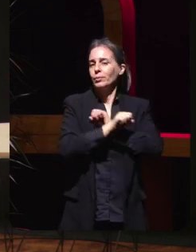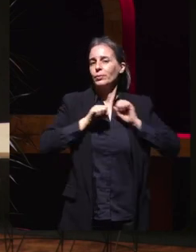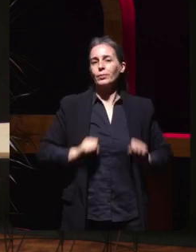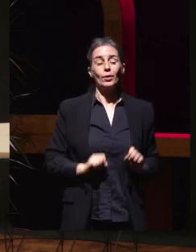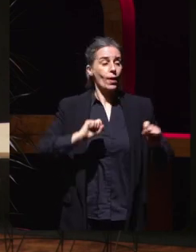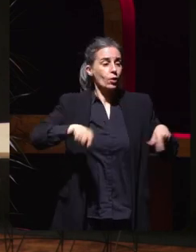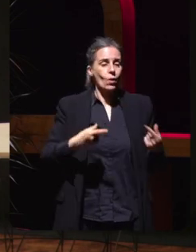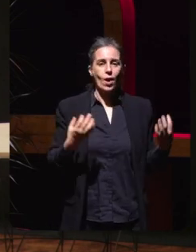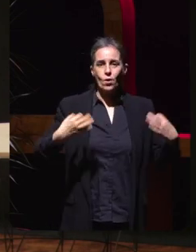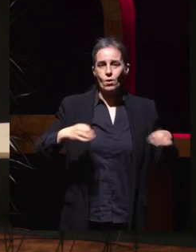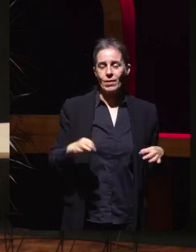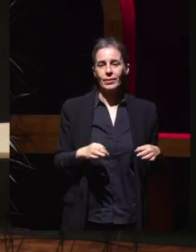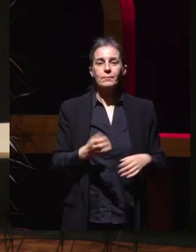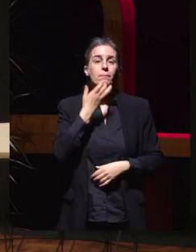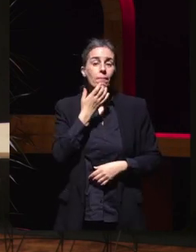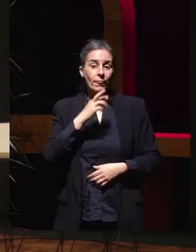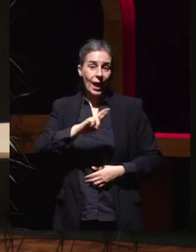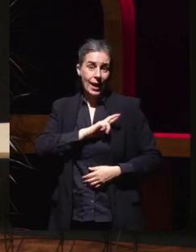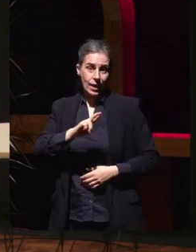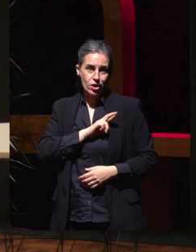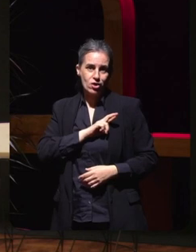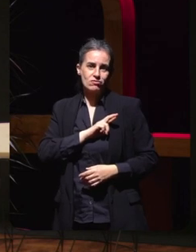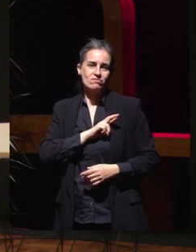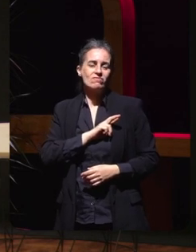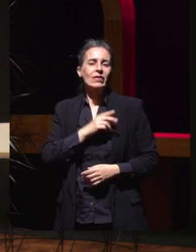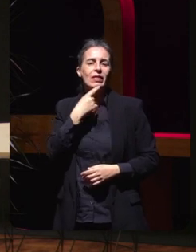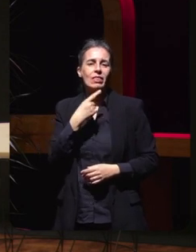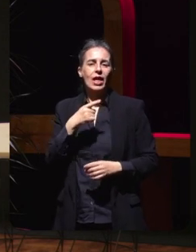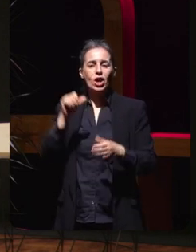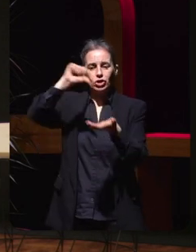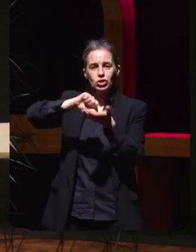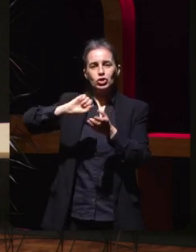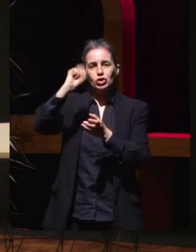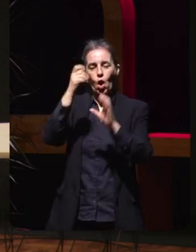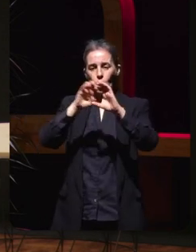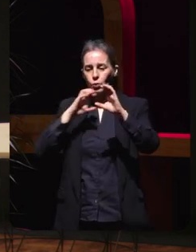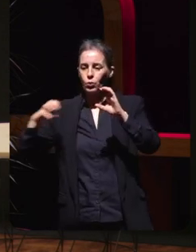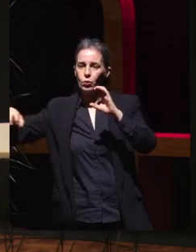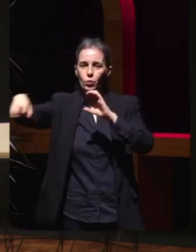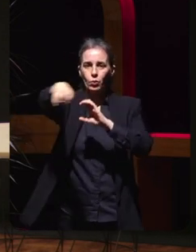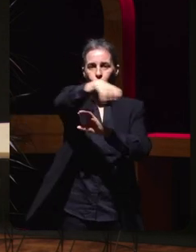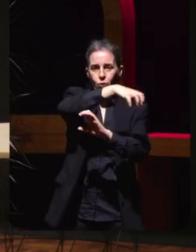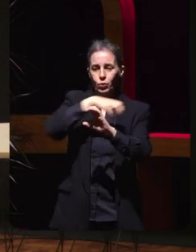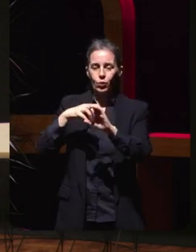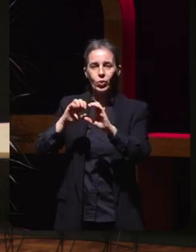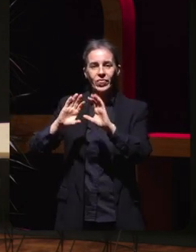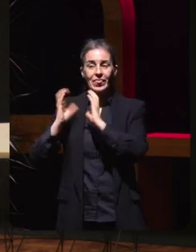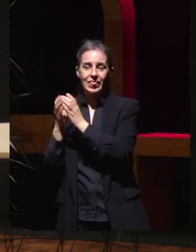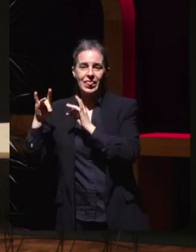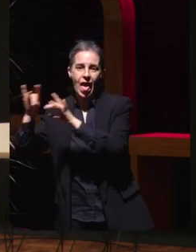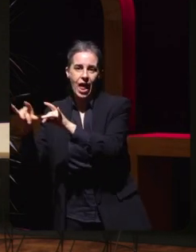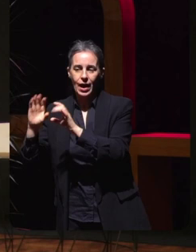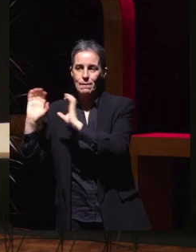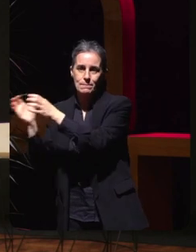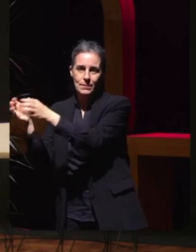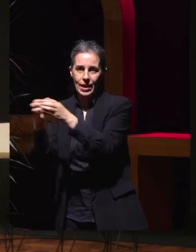estuviese loco rematado negar el nombre de la religión que en torno al sol gira en la tierra y los otros planetas esto María Luz Morales escribió uno noaano 1930 no